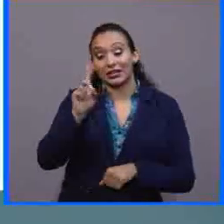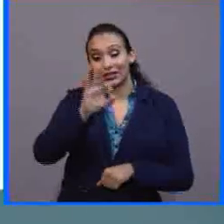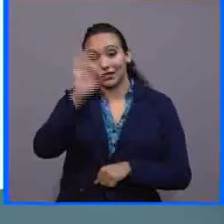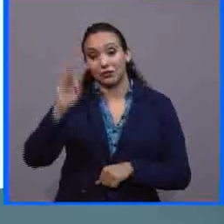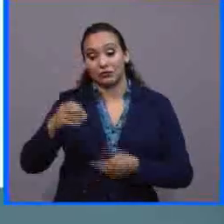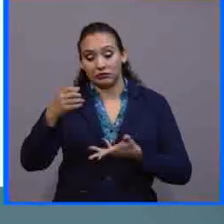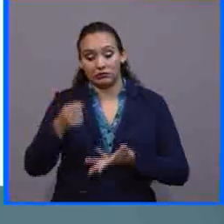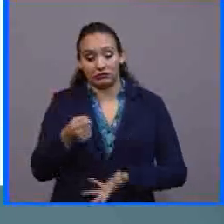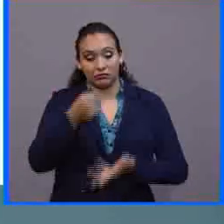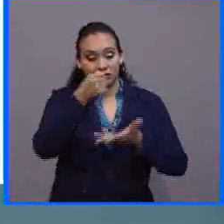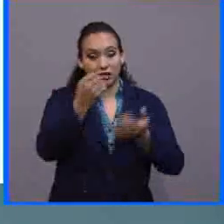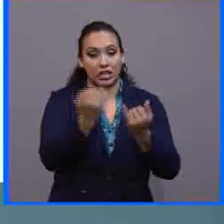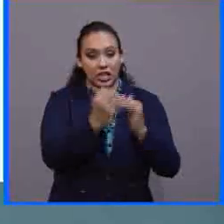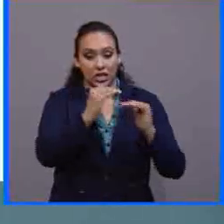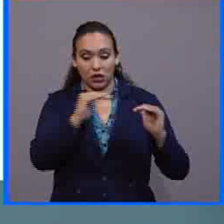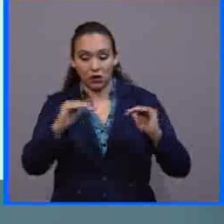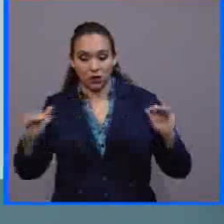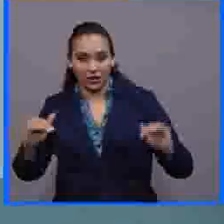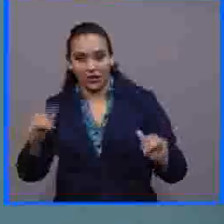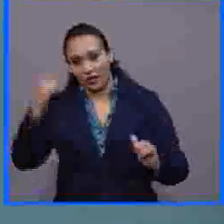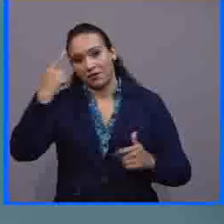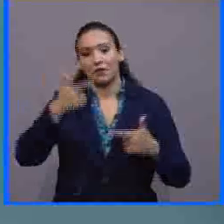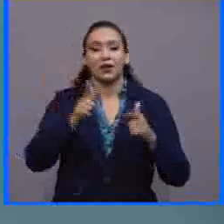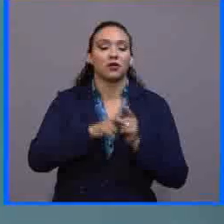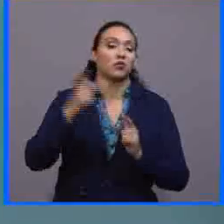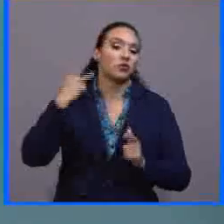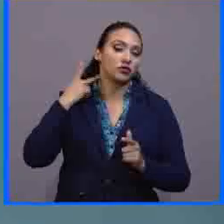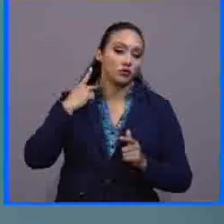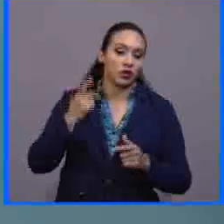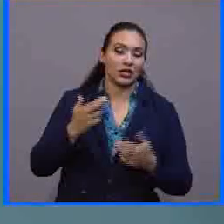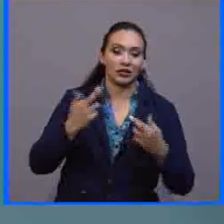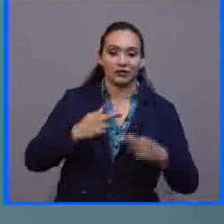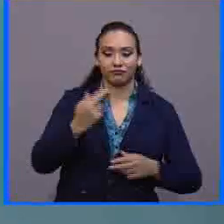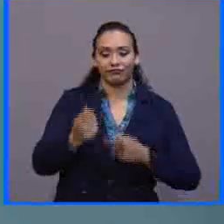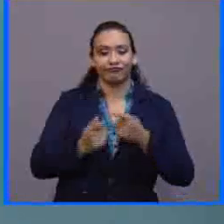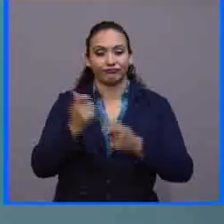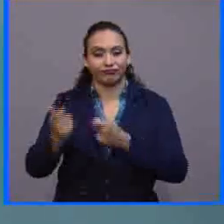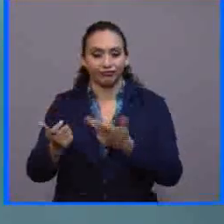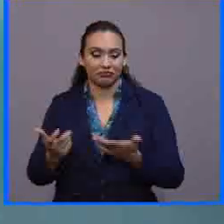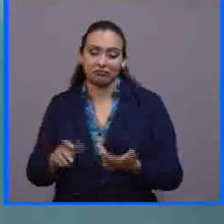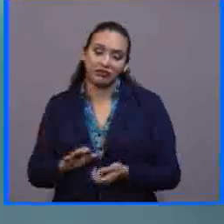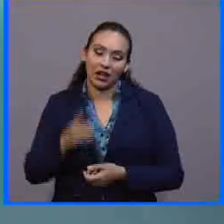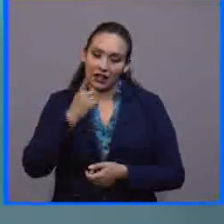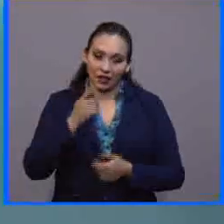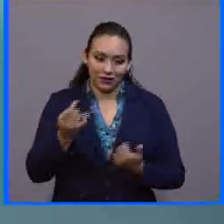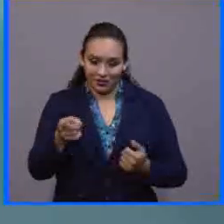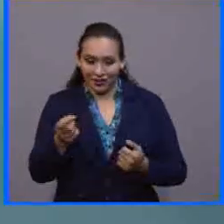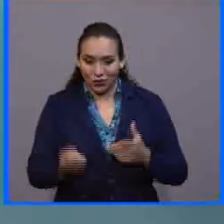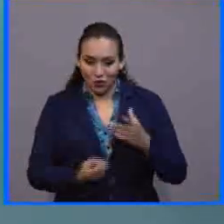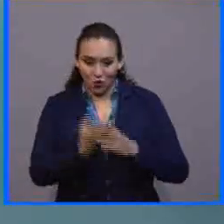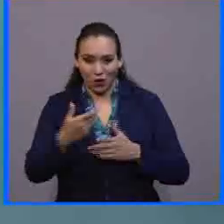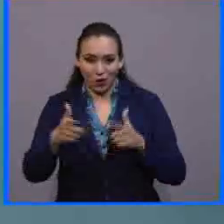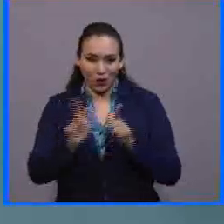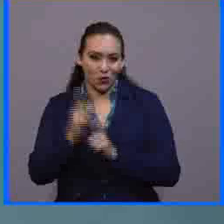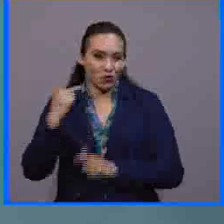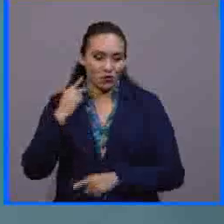distribuye de manera igualitaria entre los partidos que cuentan con representación en el Congreso local. El magistrado de la Mata Pizaña